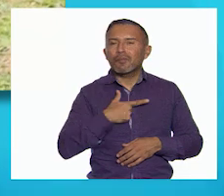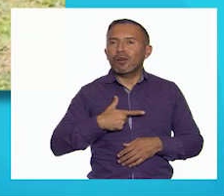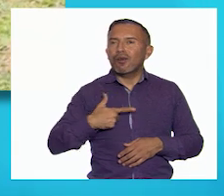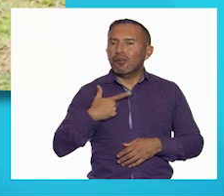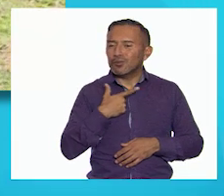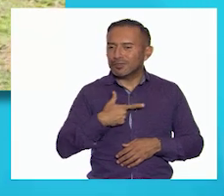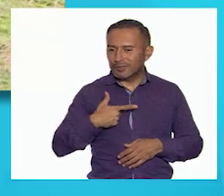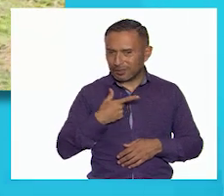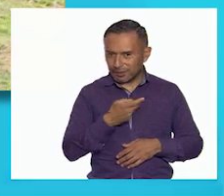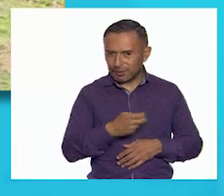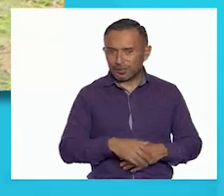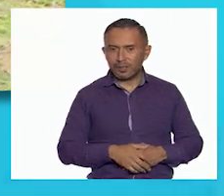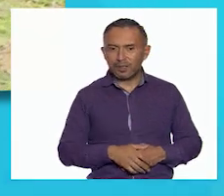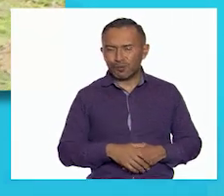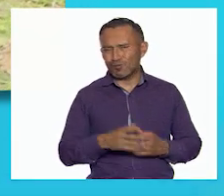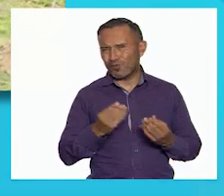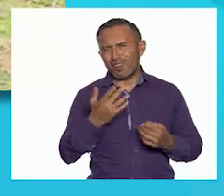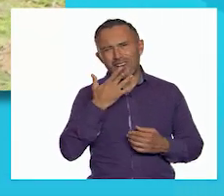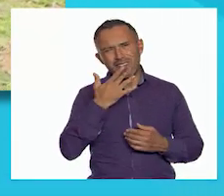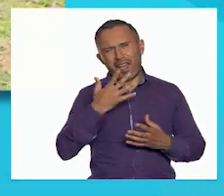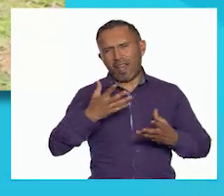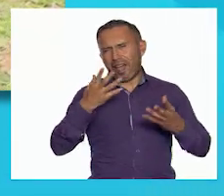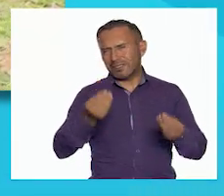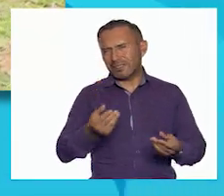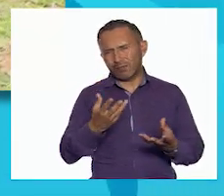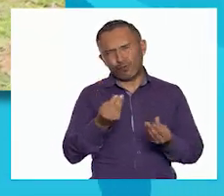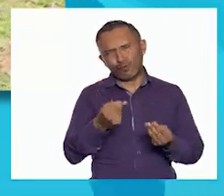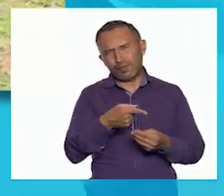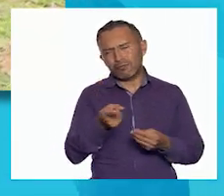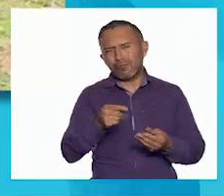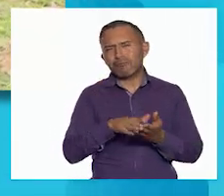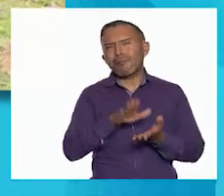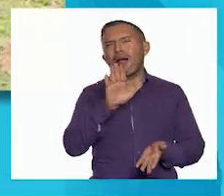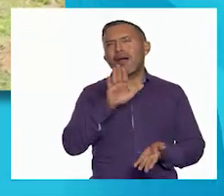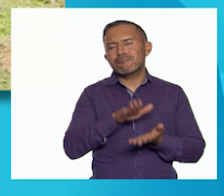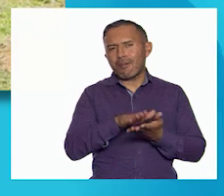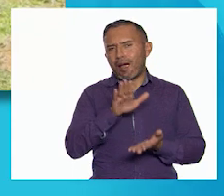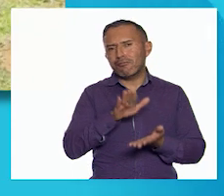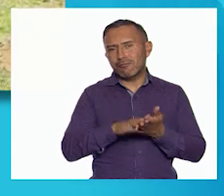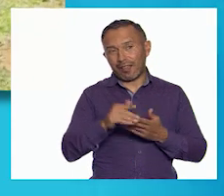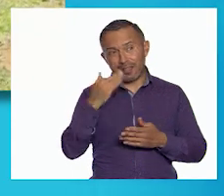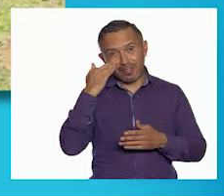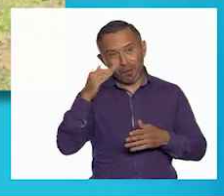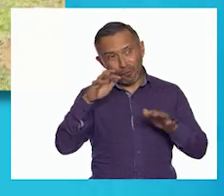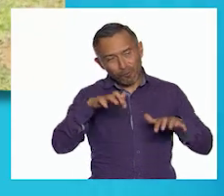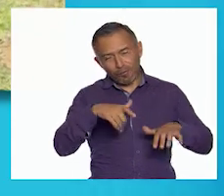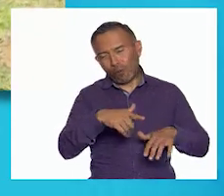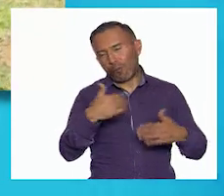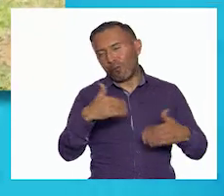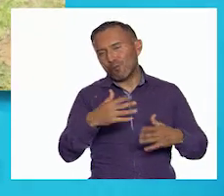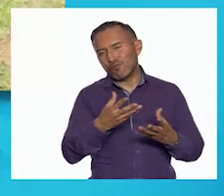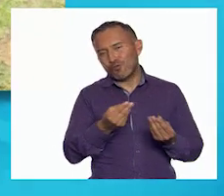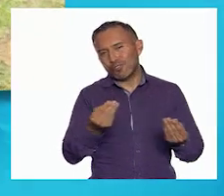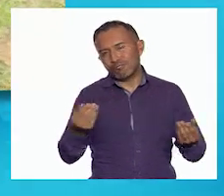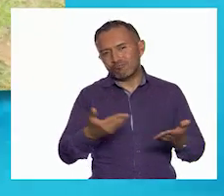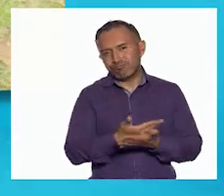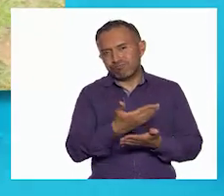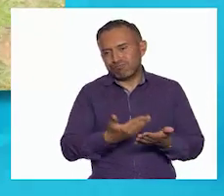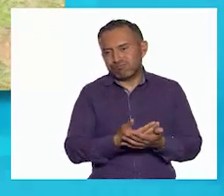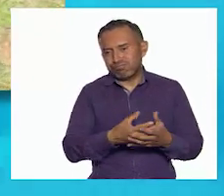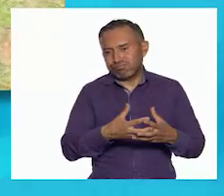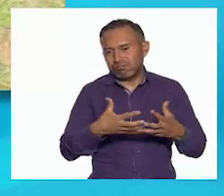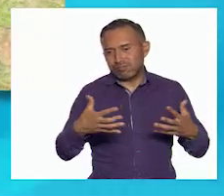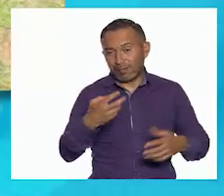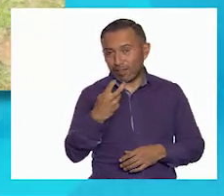bastantes ranas en el tiempo de que estaba el agua. Y pues es lo que